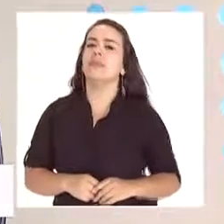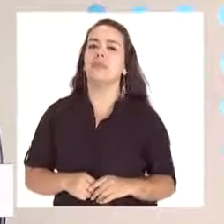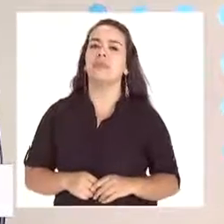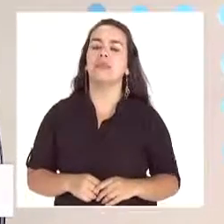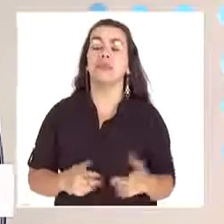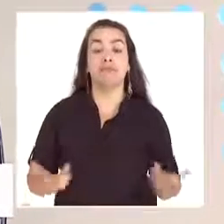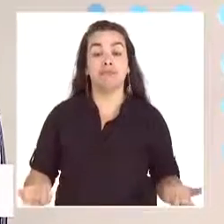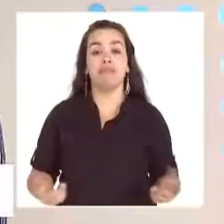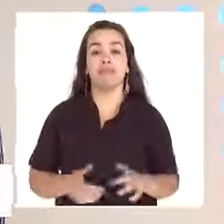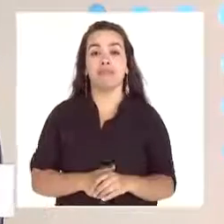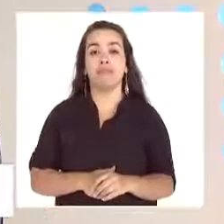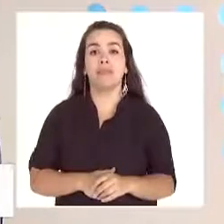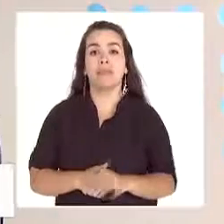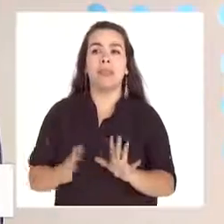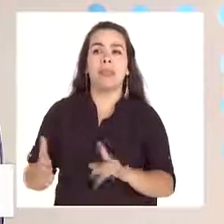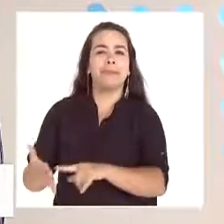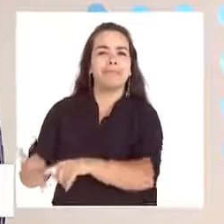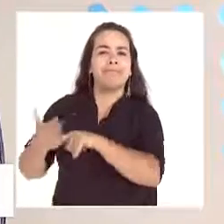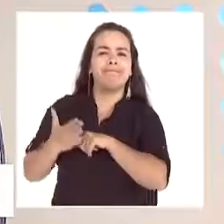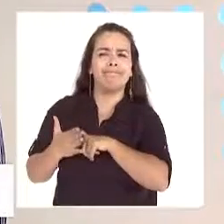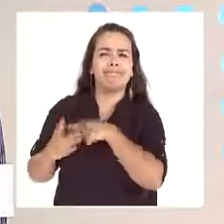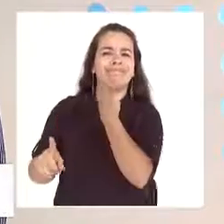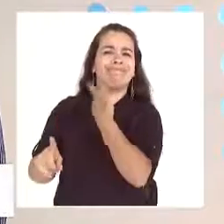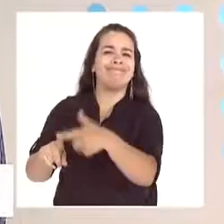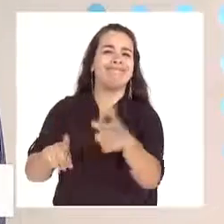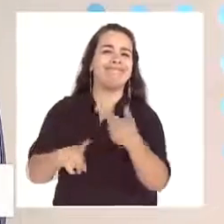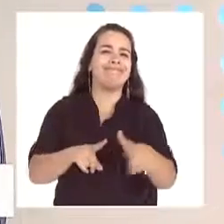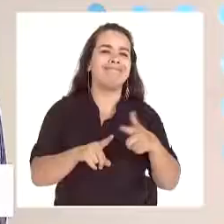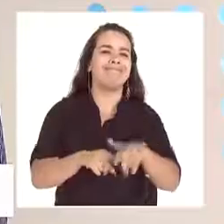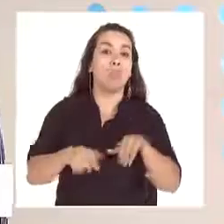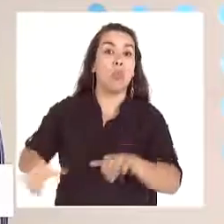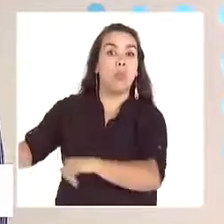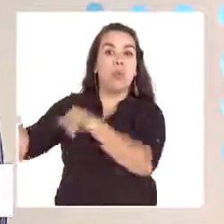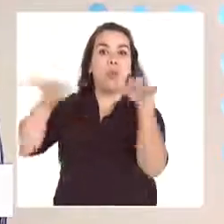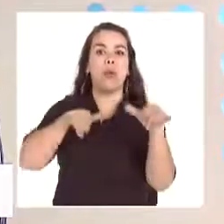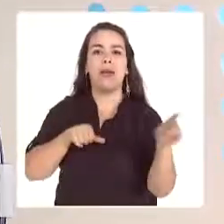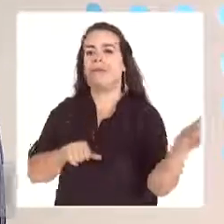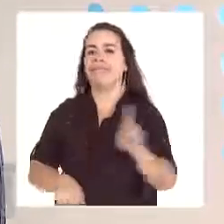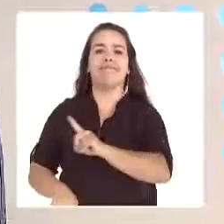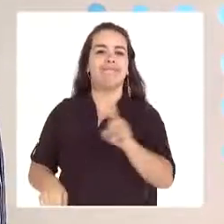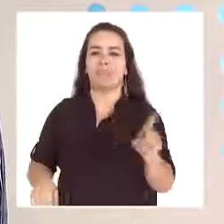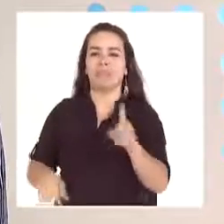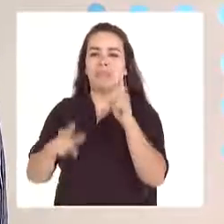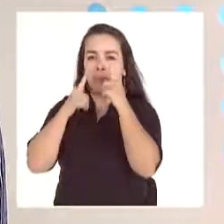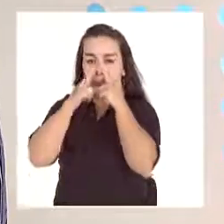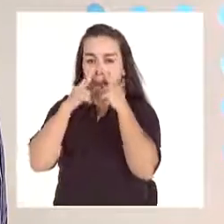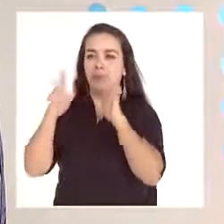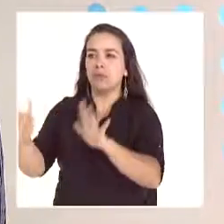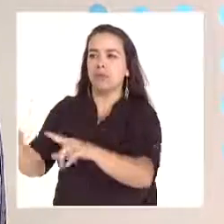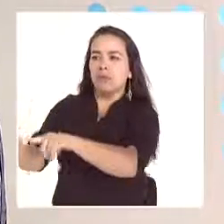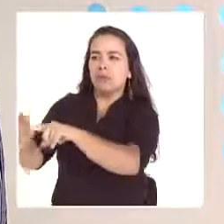las indicaciones para la medicación